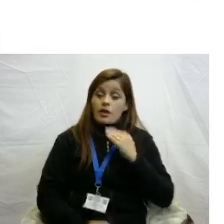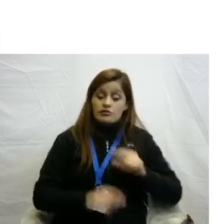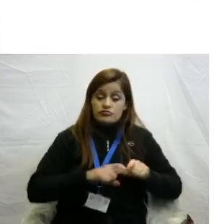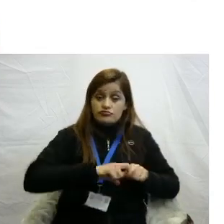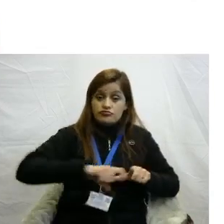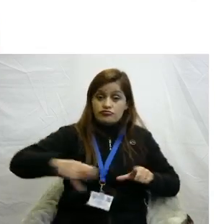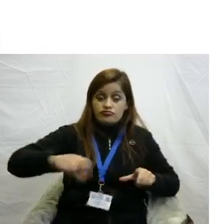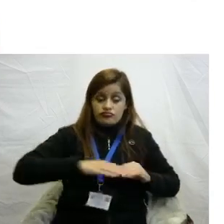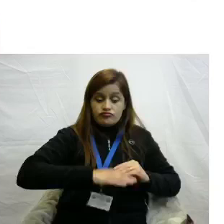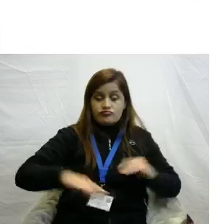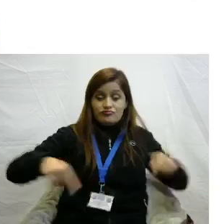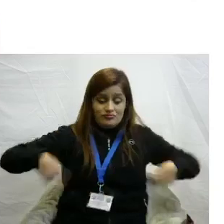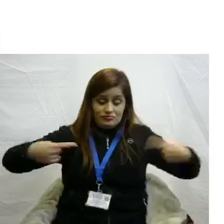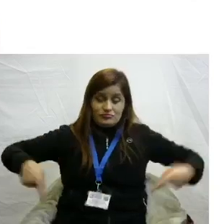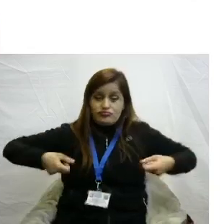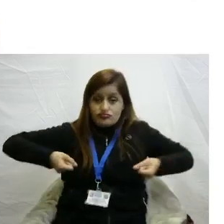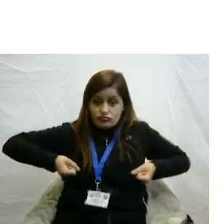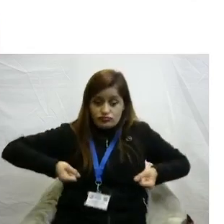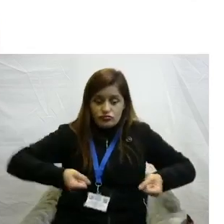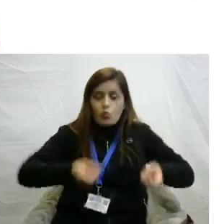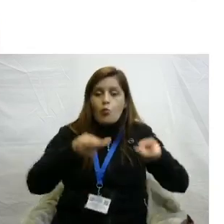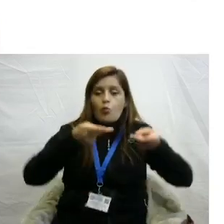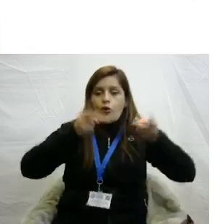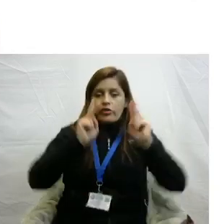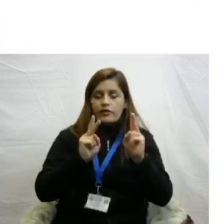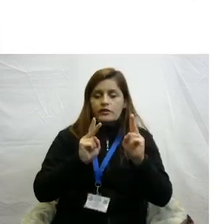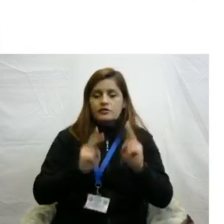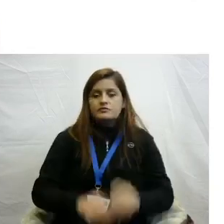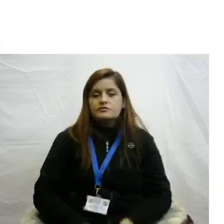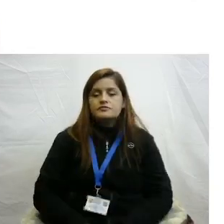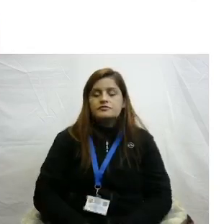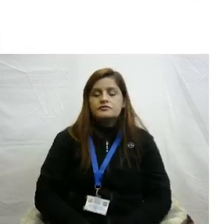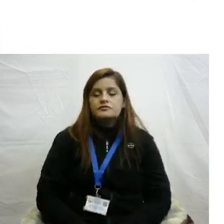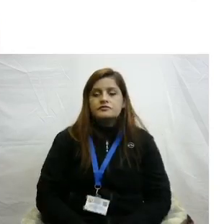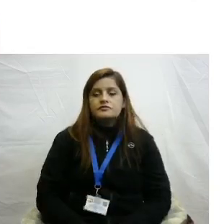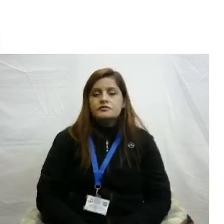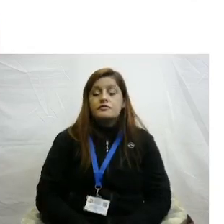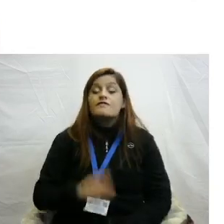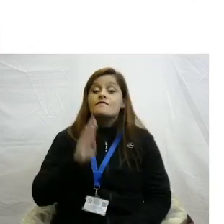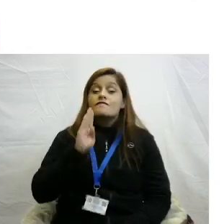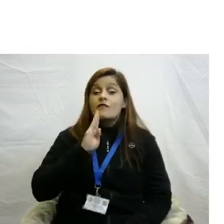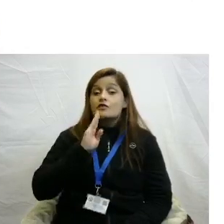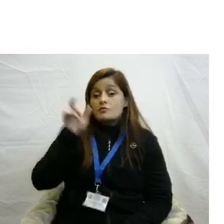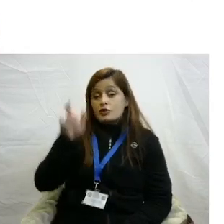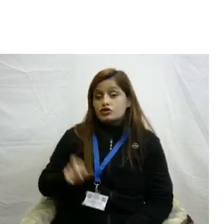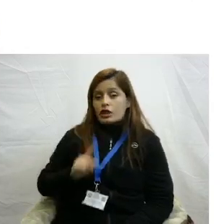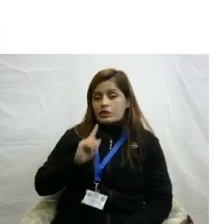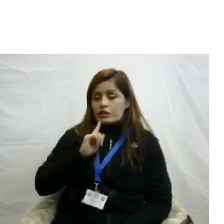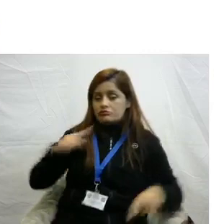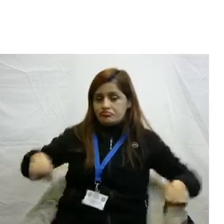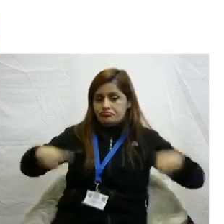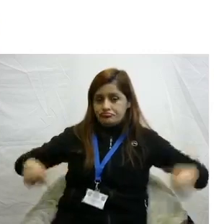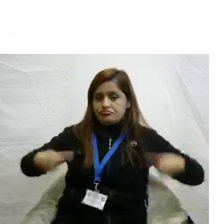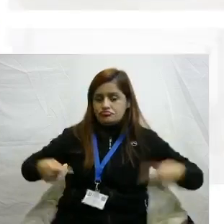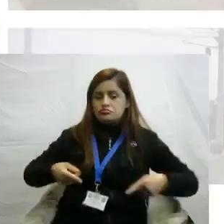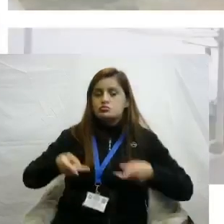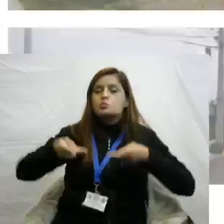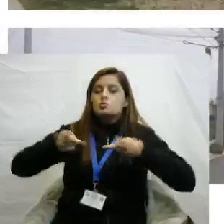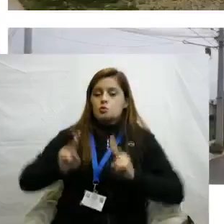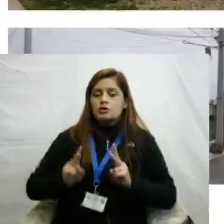rampas, el nuevo revestimiento de piso en patio, e incorporar el baño para usuarios con movilidad reducida,